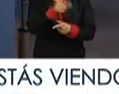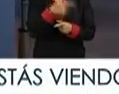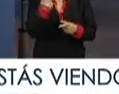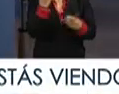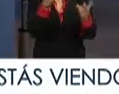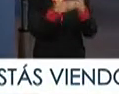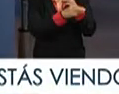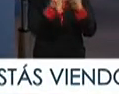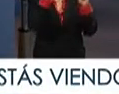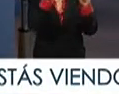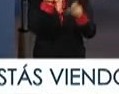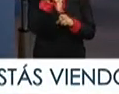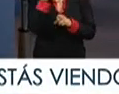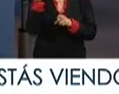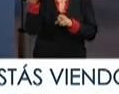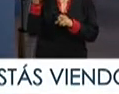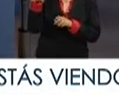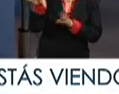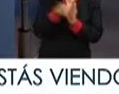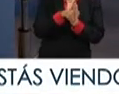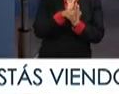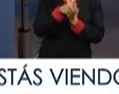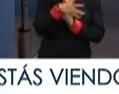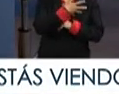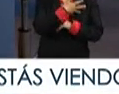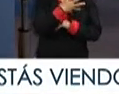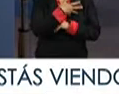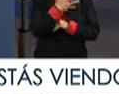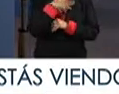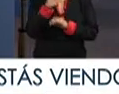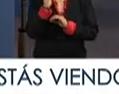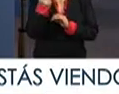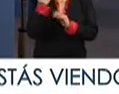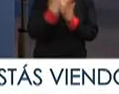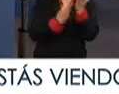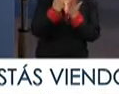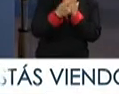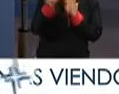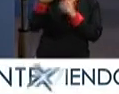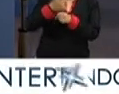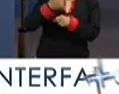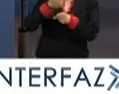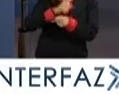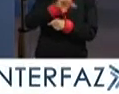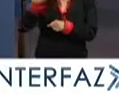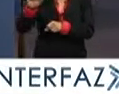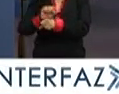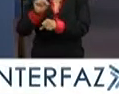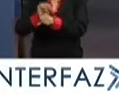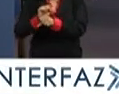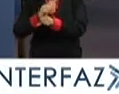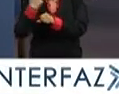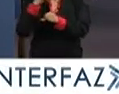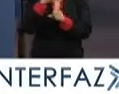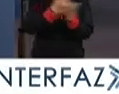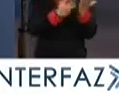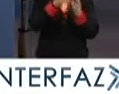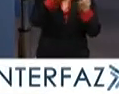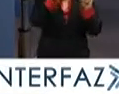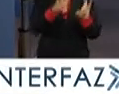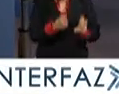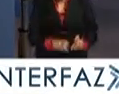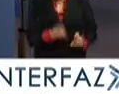Las materias que les enseñan en las escuelas, ¿no? O sea, tienen el delimitado el plan de estudios de la primaria y hasta de la secundaria, ¿no? Y